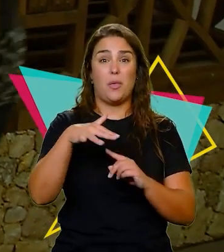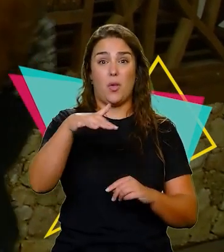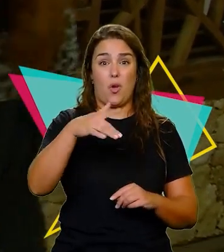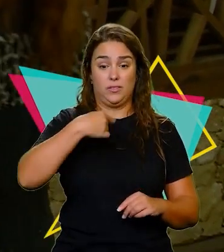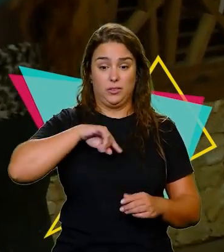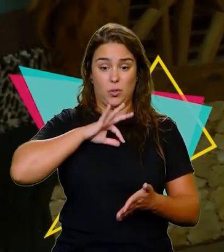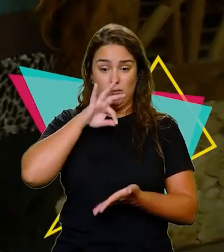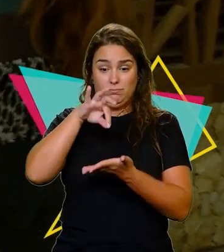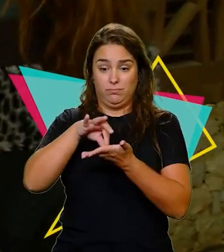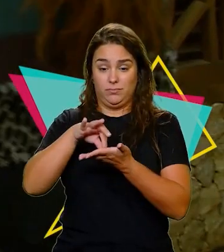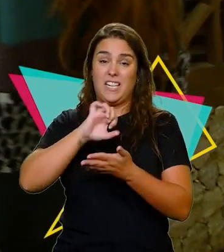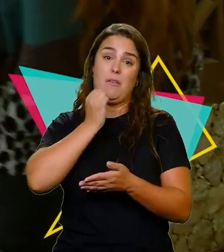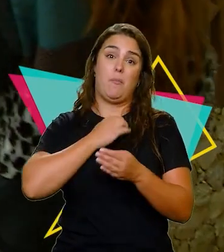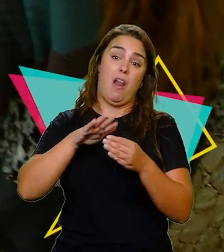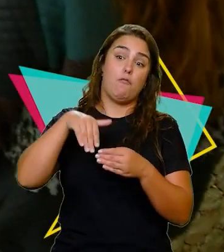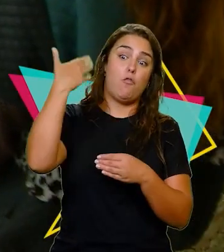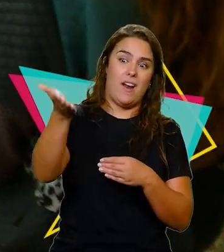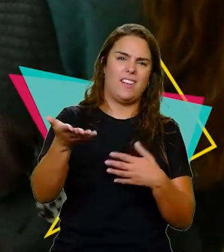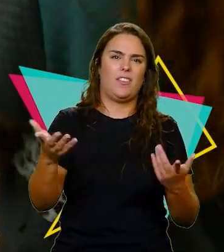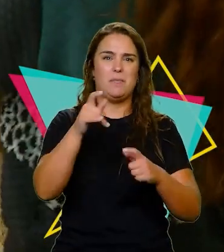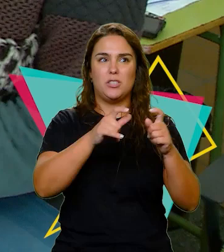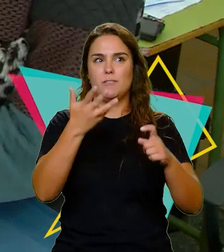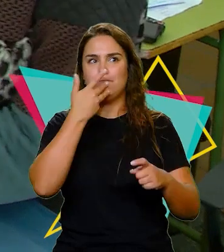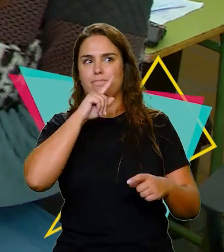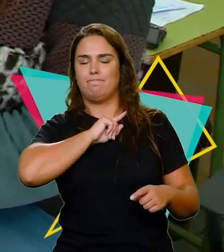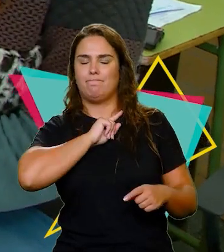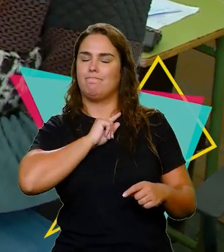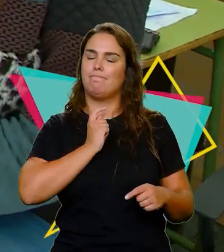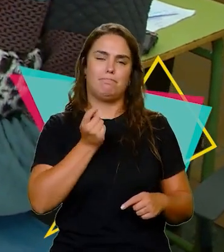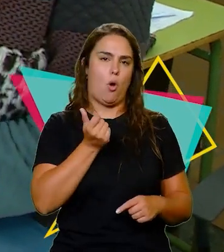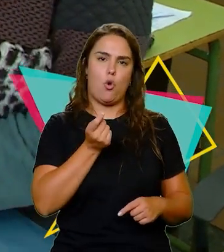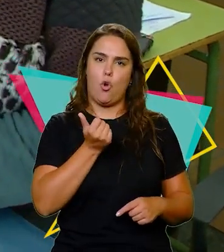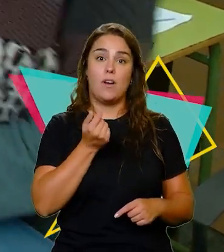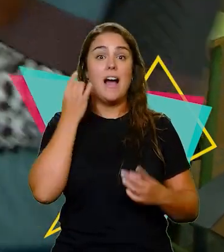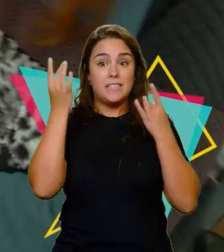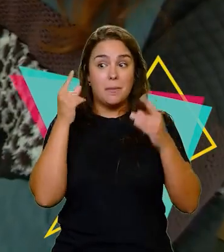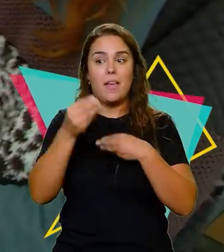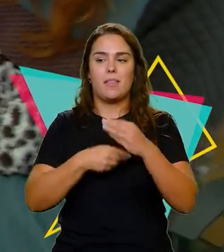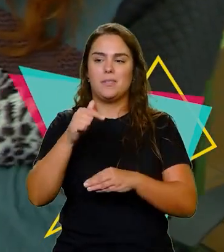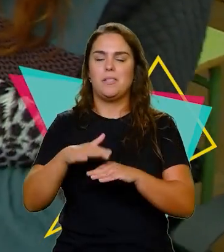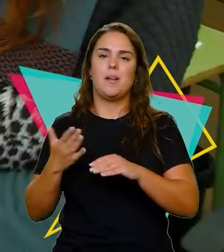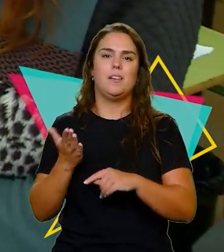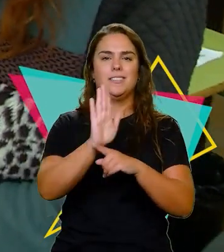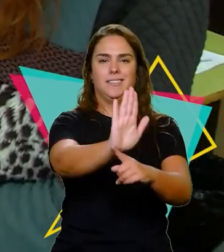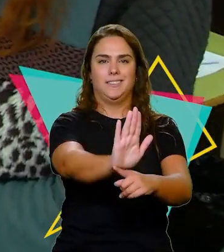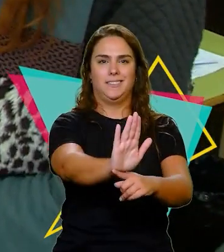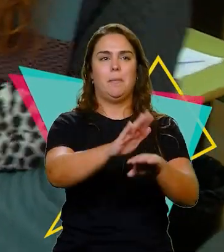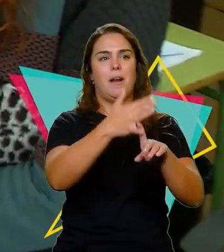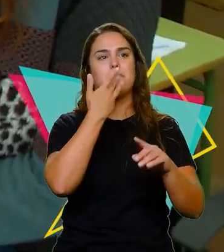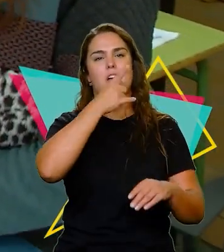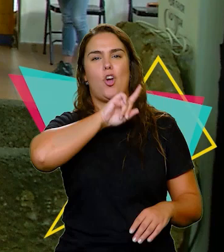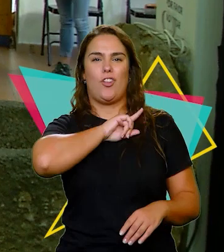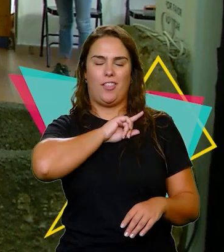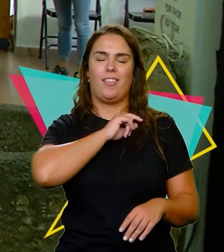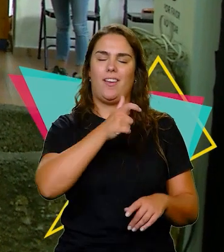zona fuera del casco urbano de Navalmoral, entonces es más complicado que la gente nos pueda conocer, entonces tenemos que hacer este tipo de actividades para poder salir a la calle y que